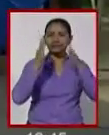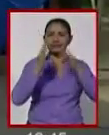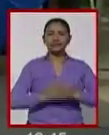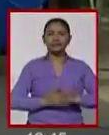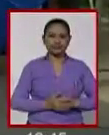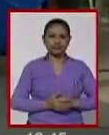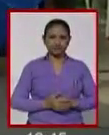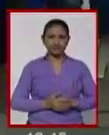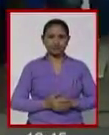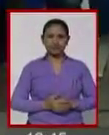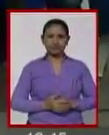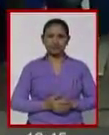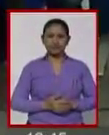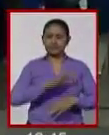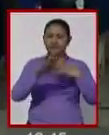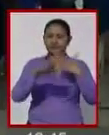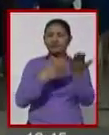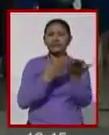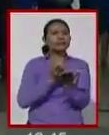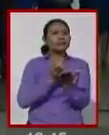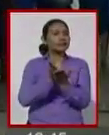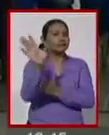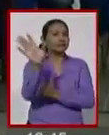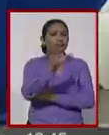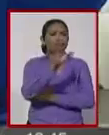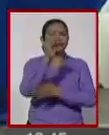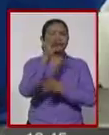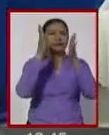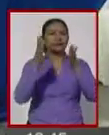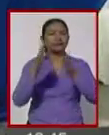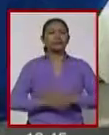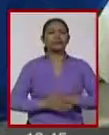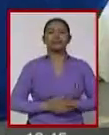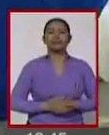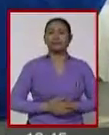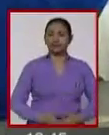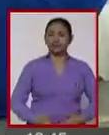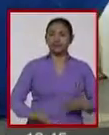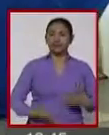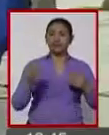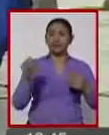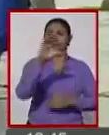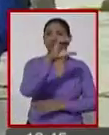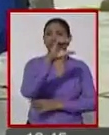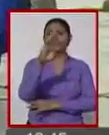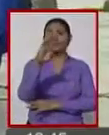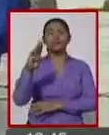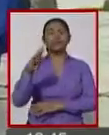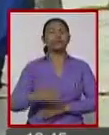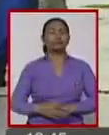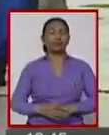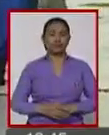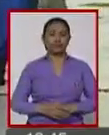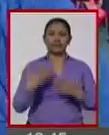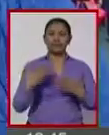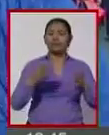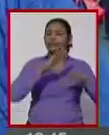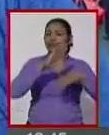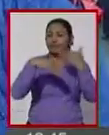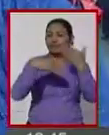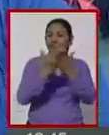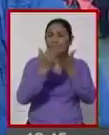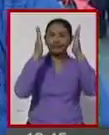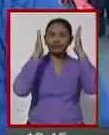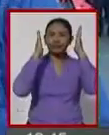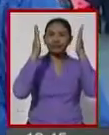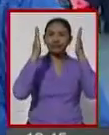vigilia, tenemos todo el derecho como bolivianos, yo soy residente de los cochabambinos y estamos haciendo toda la